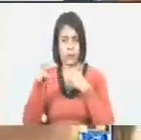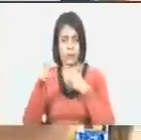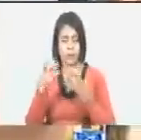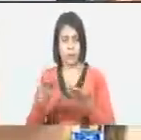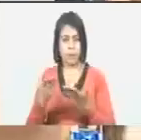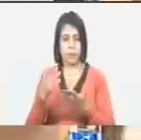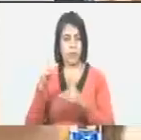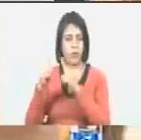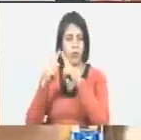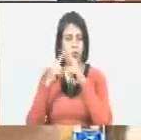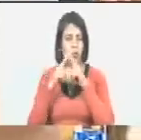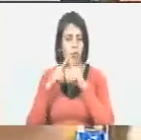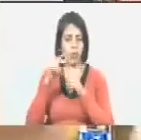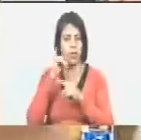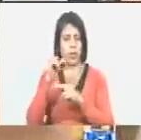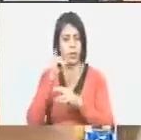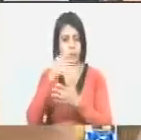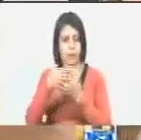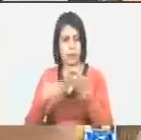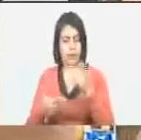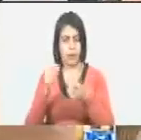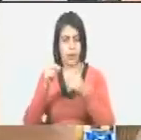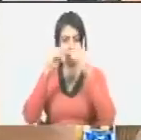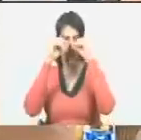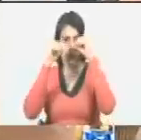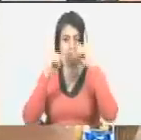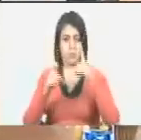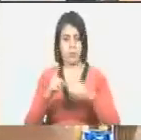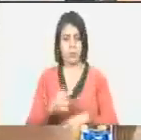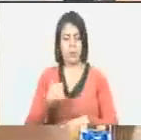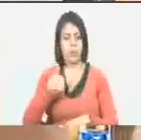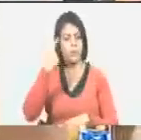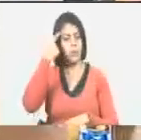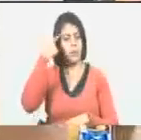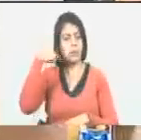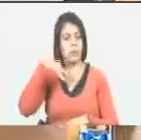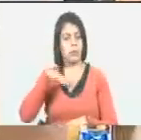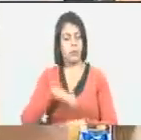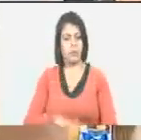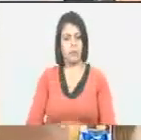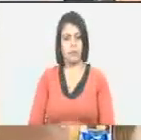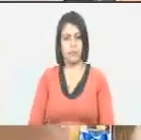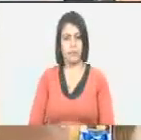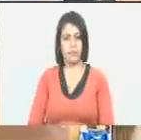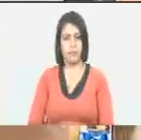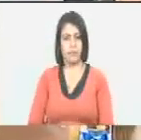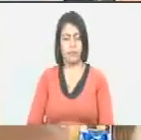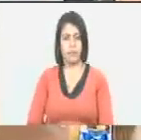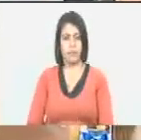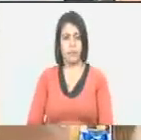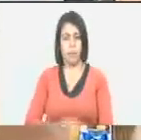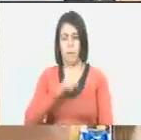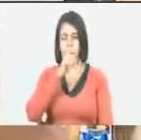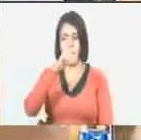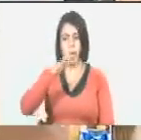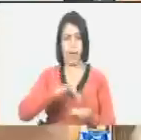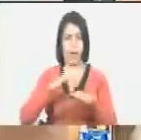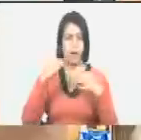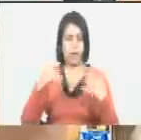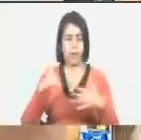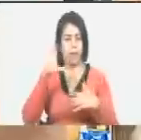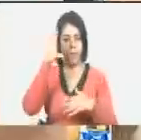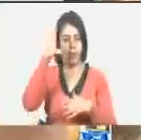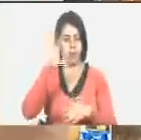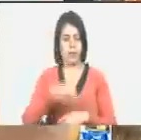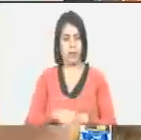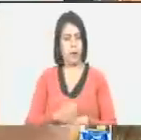escenario conozca de la denuncia y tome algunas decisiones. Yo creo que el mal más grave de este